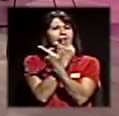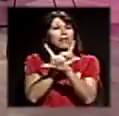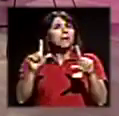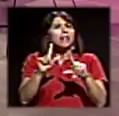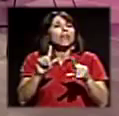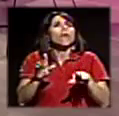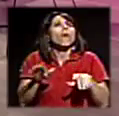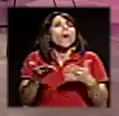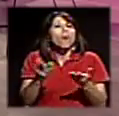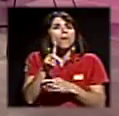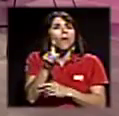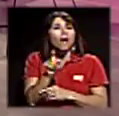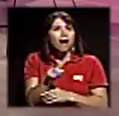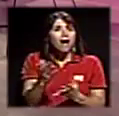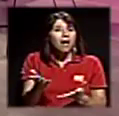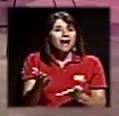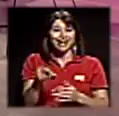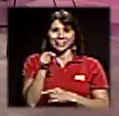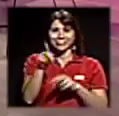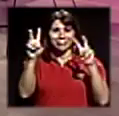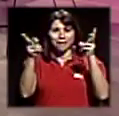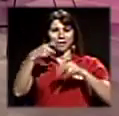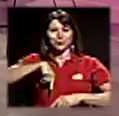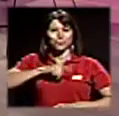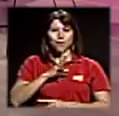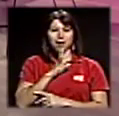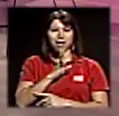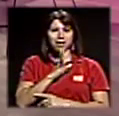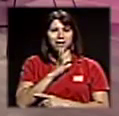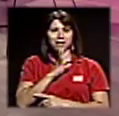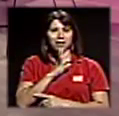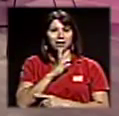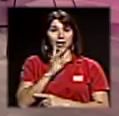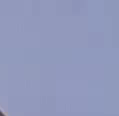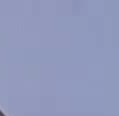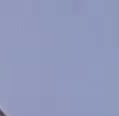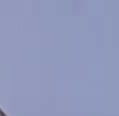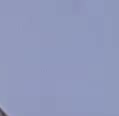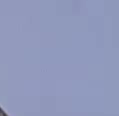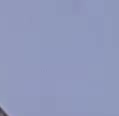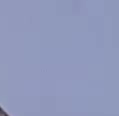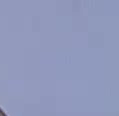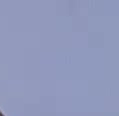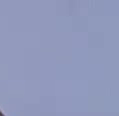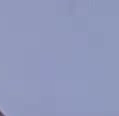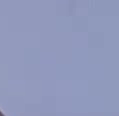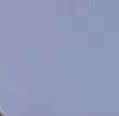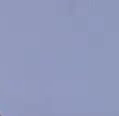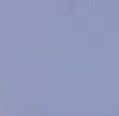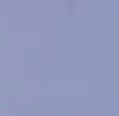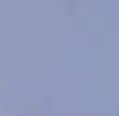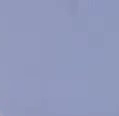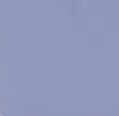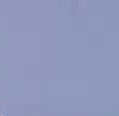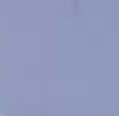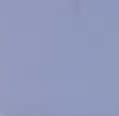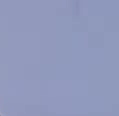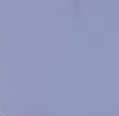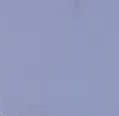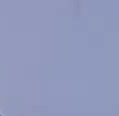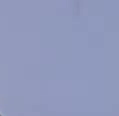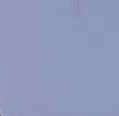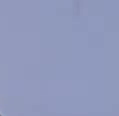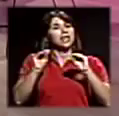Y es justamente el tema del que vamos a estar hablando, porque tenemos invitados que han tenido la oportunidad de enseñar yoga,